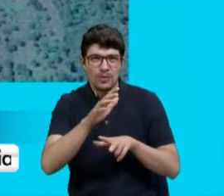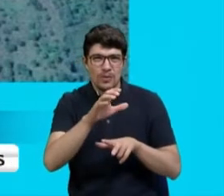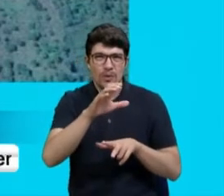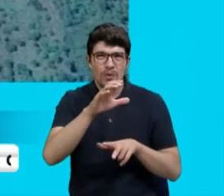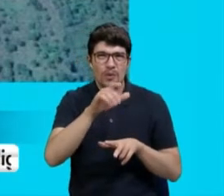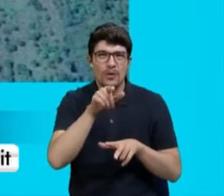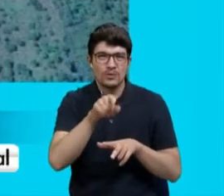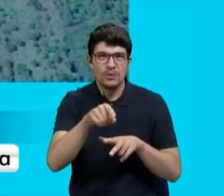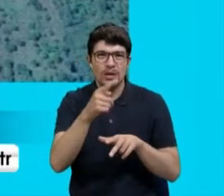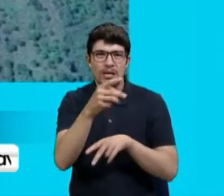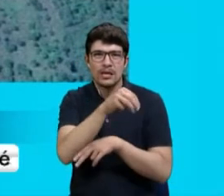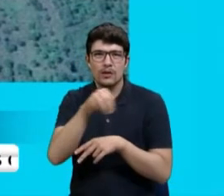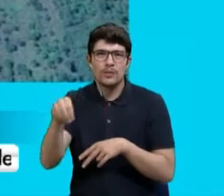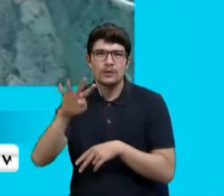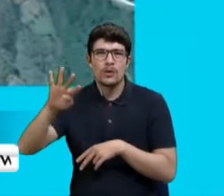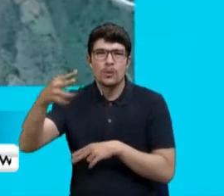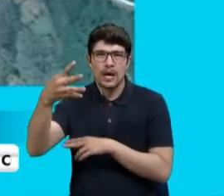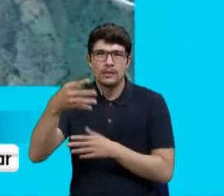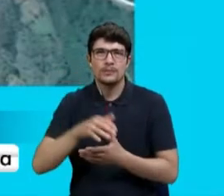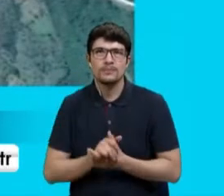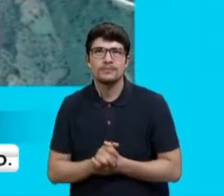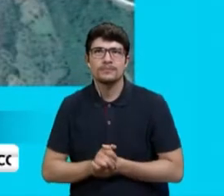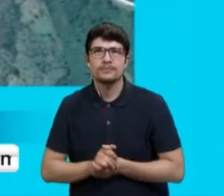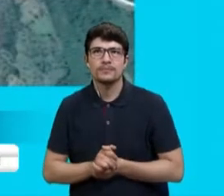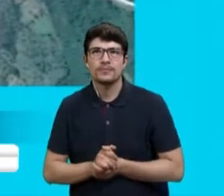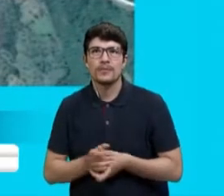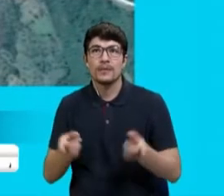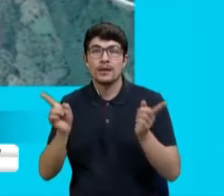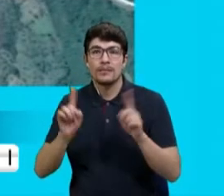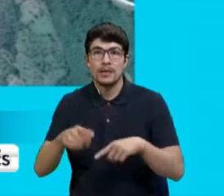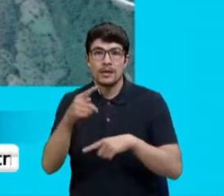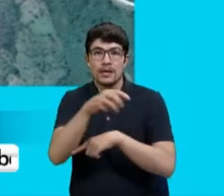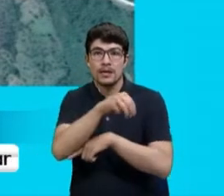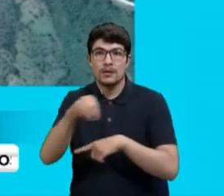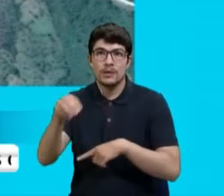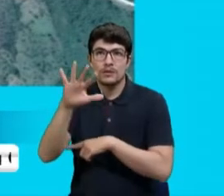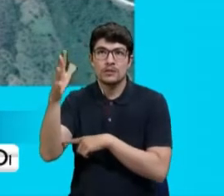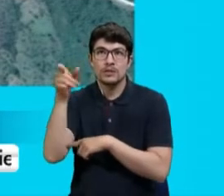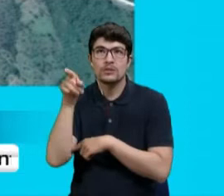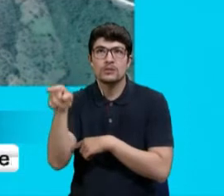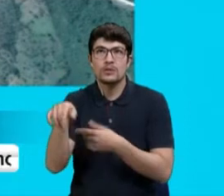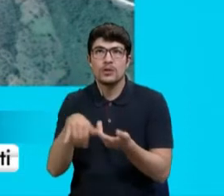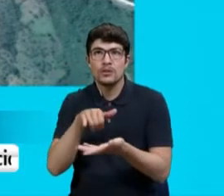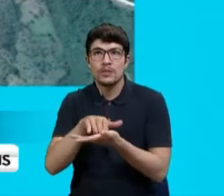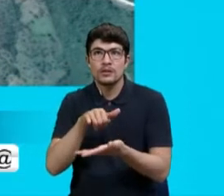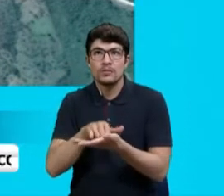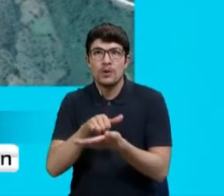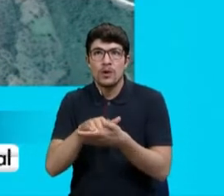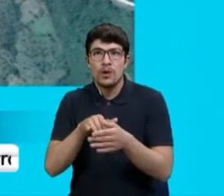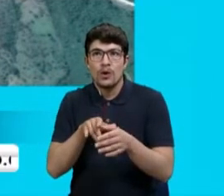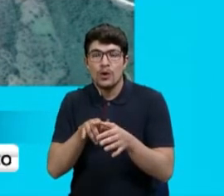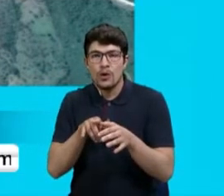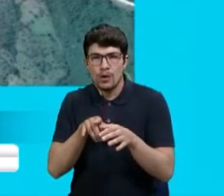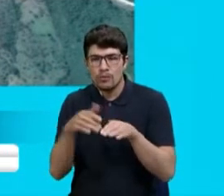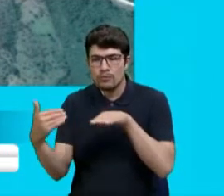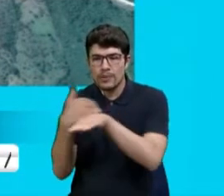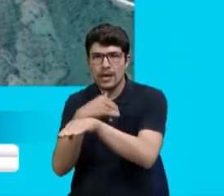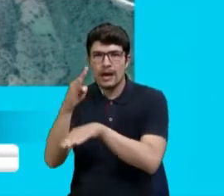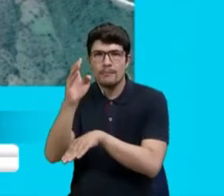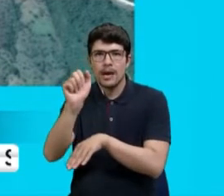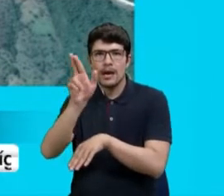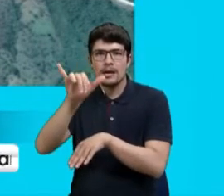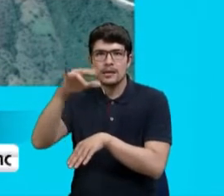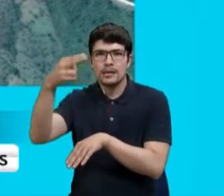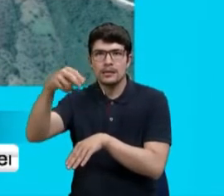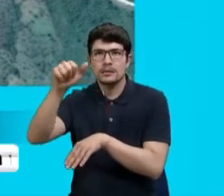sobre el kilómetro 4. A la altura del kilómetro 5, la variante empalmaría con la vía Barichara. Posteriormente,